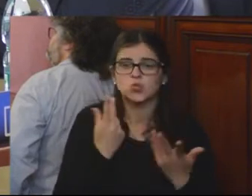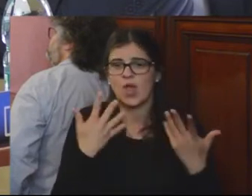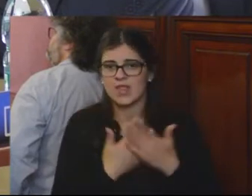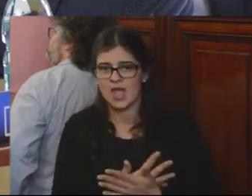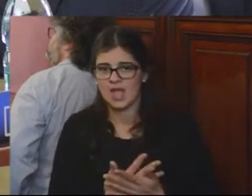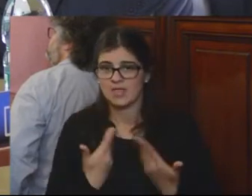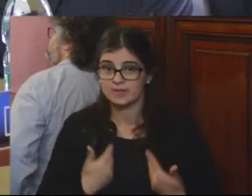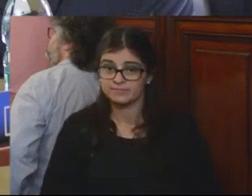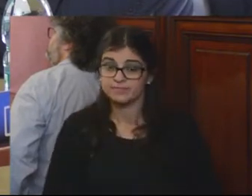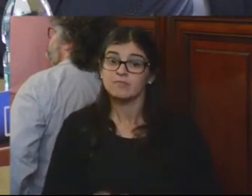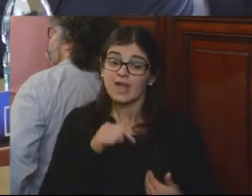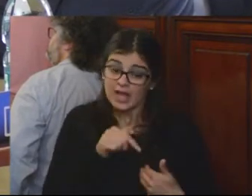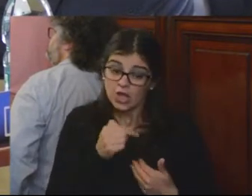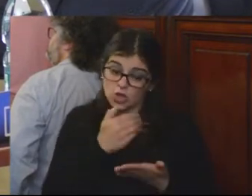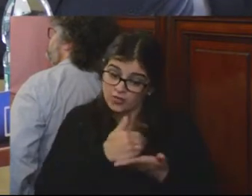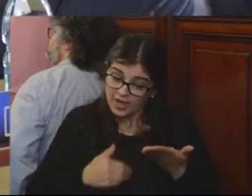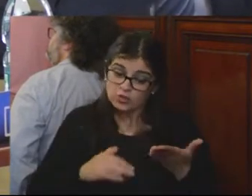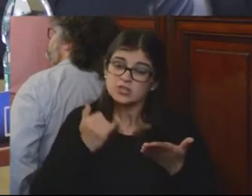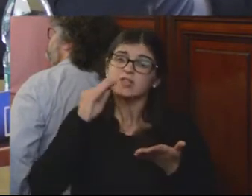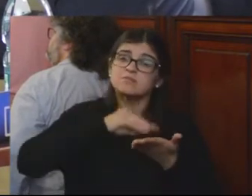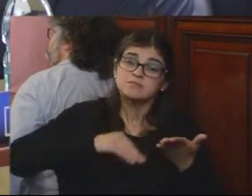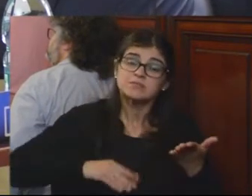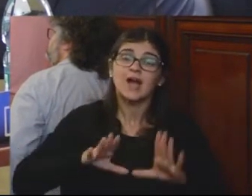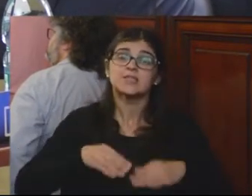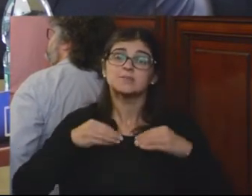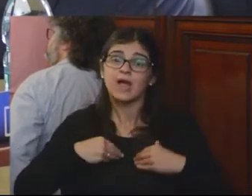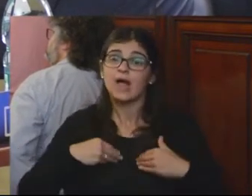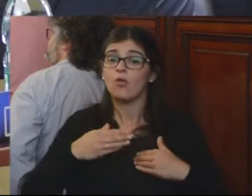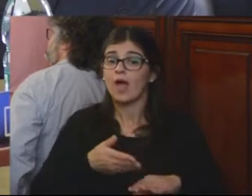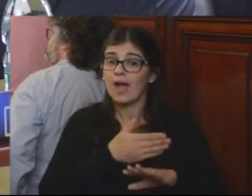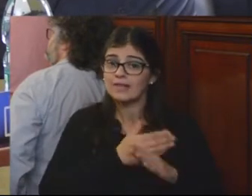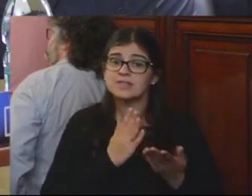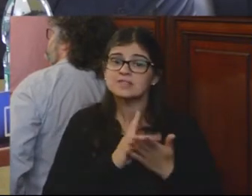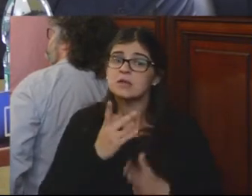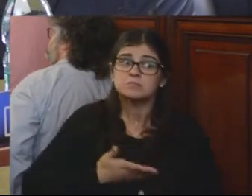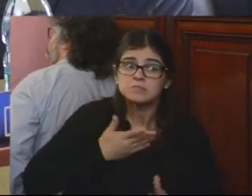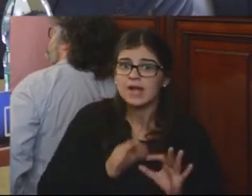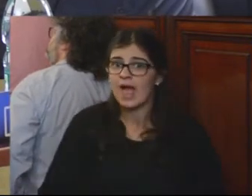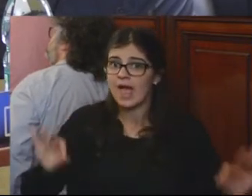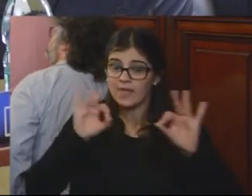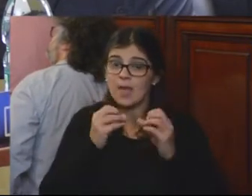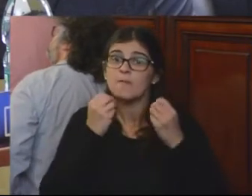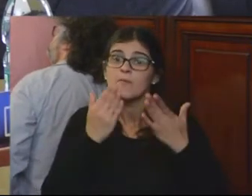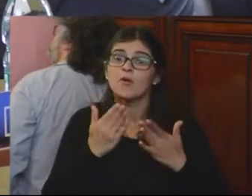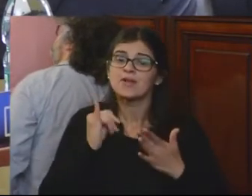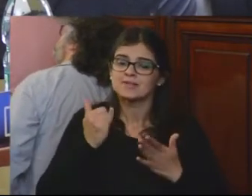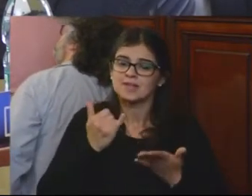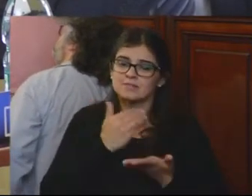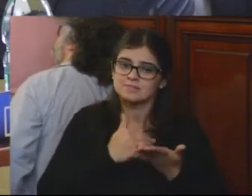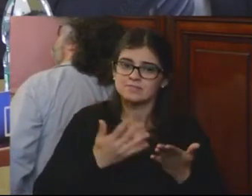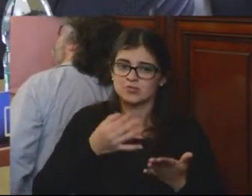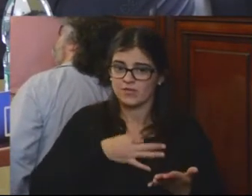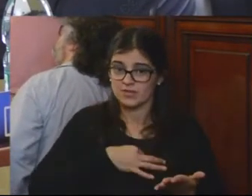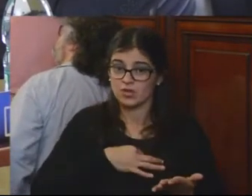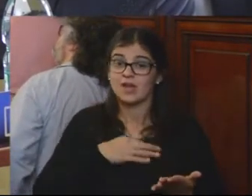señor presidente estos datos fueron establecidos y aceptados oportunamente sin queja alguna por quienes hoy nos imputan de negacionistas